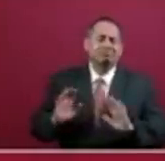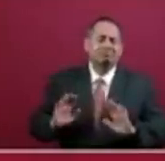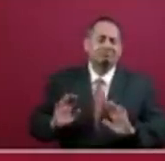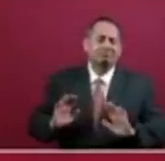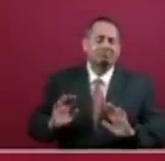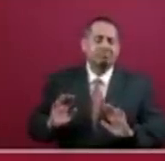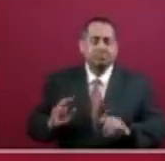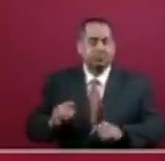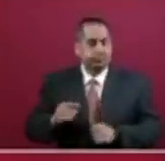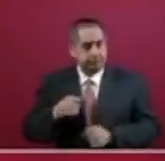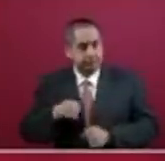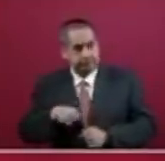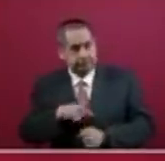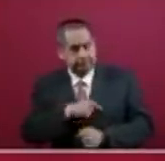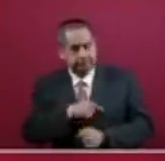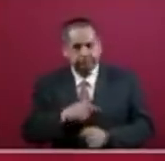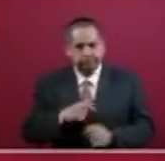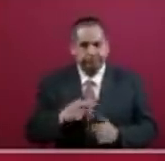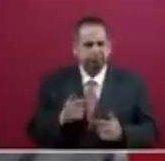Nosotros lo que estamos